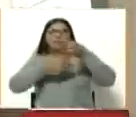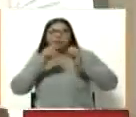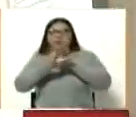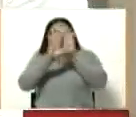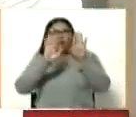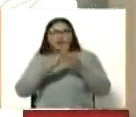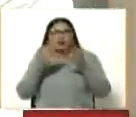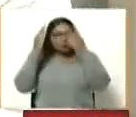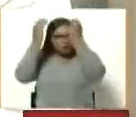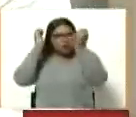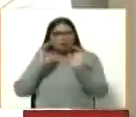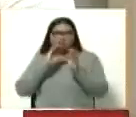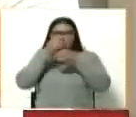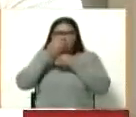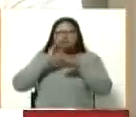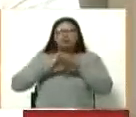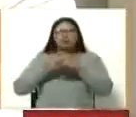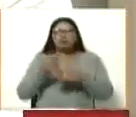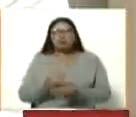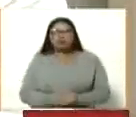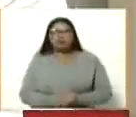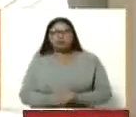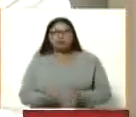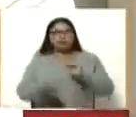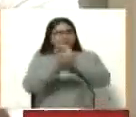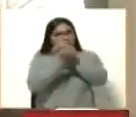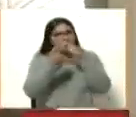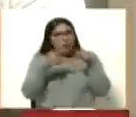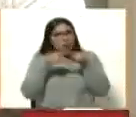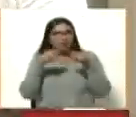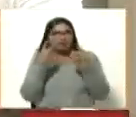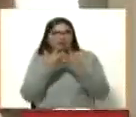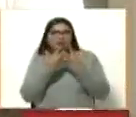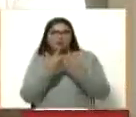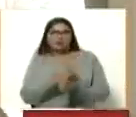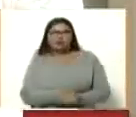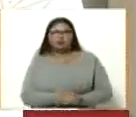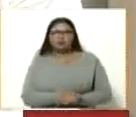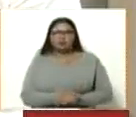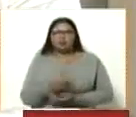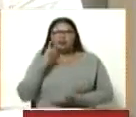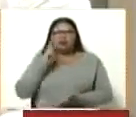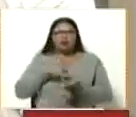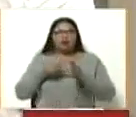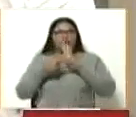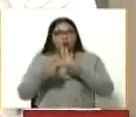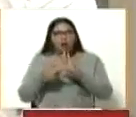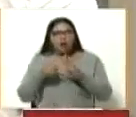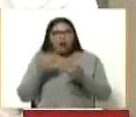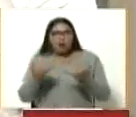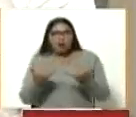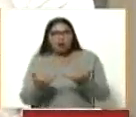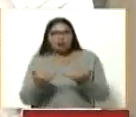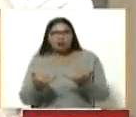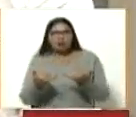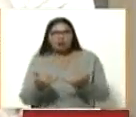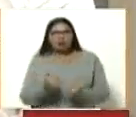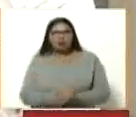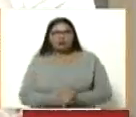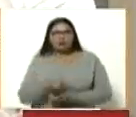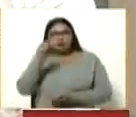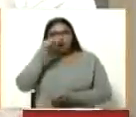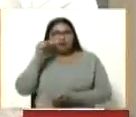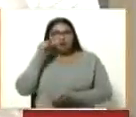un diplomático secuestrado y es un prisionero de guerra. Y bueno, él está en este momento está en